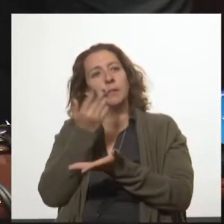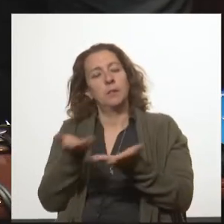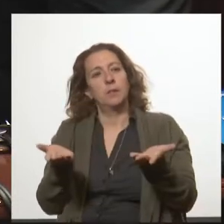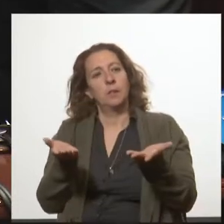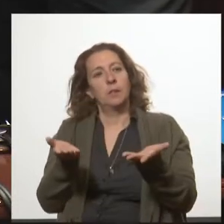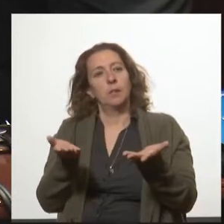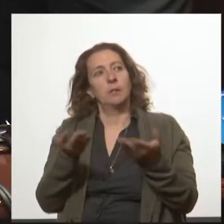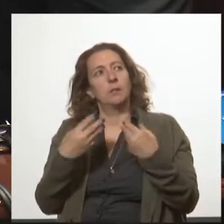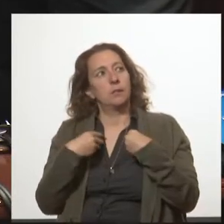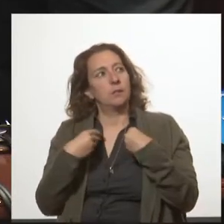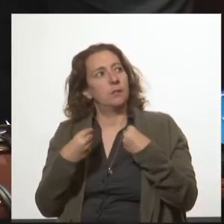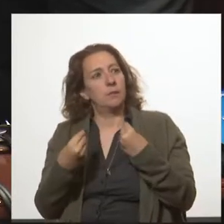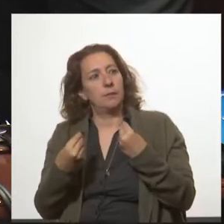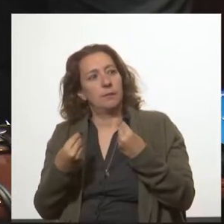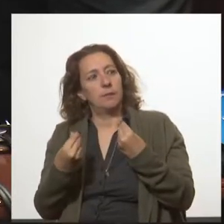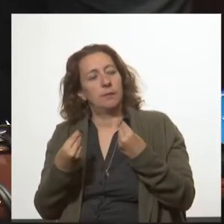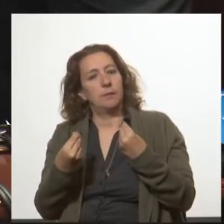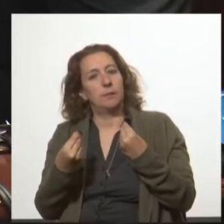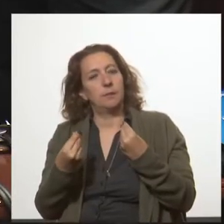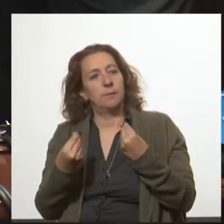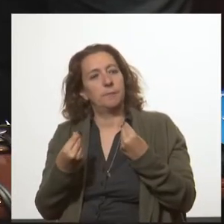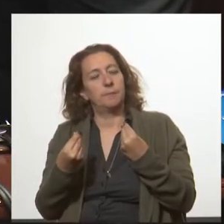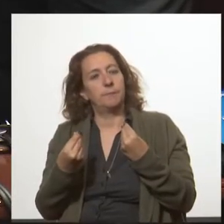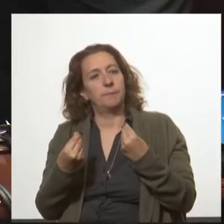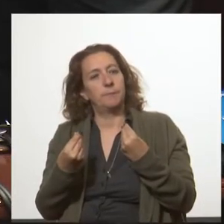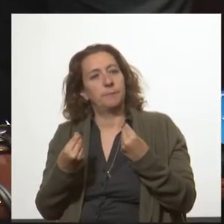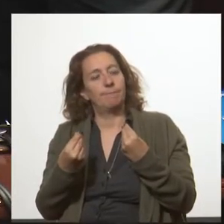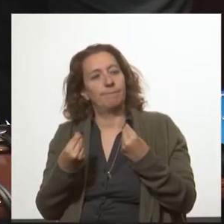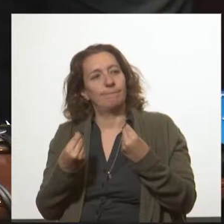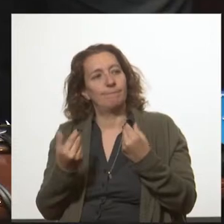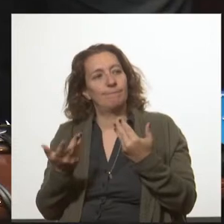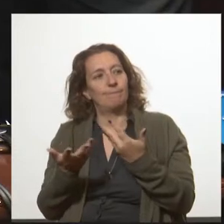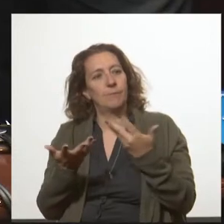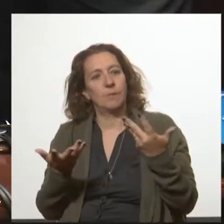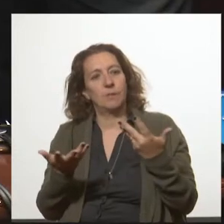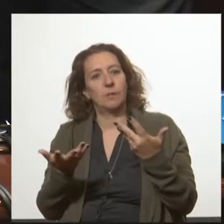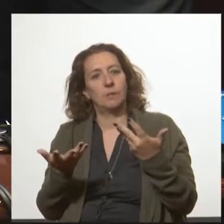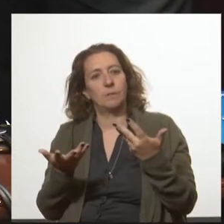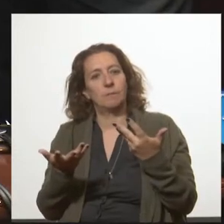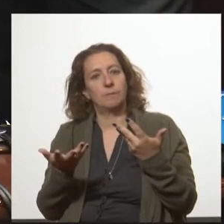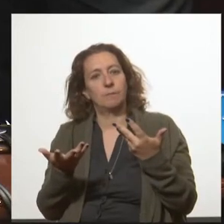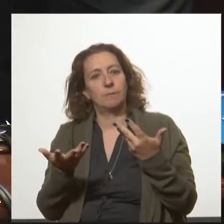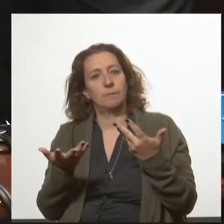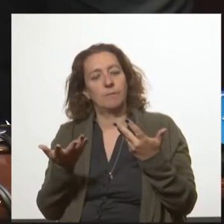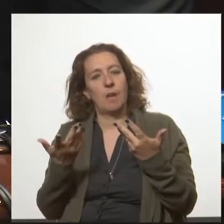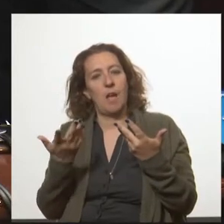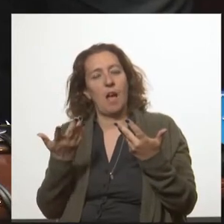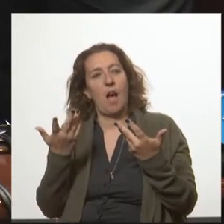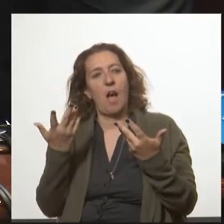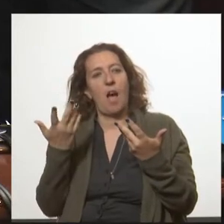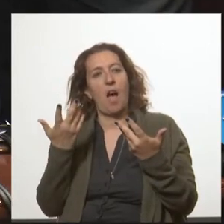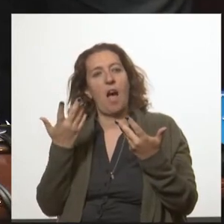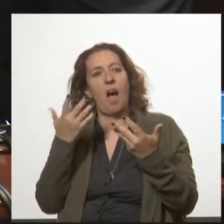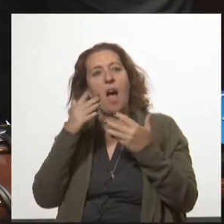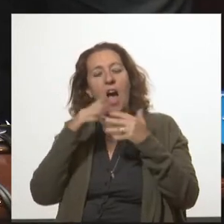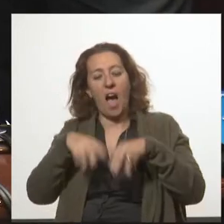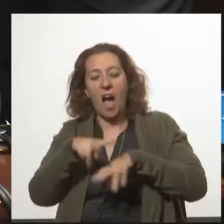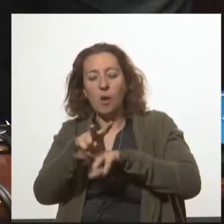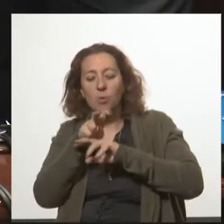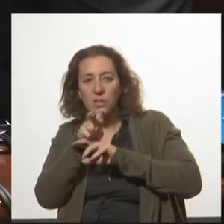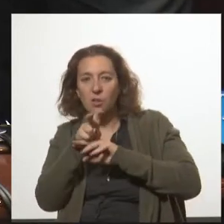el sabor amargo de que fue una auditoría encargada a